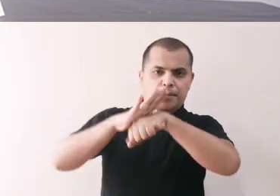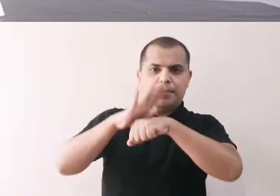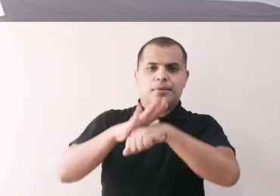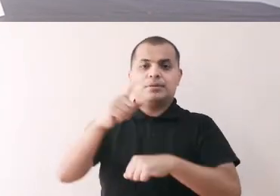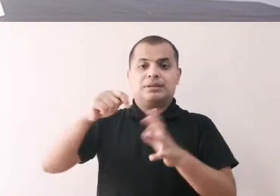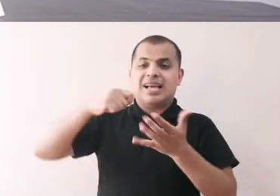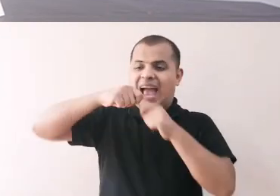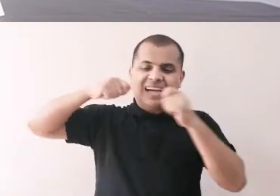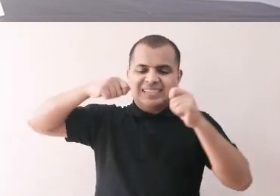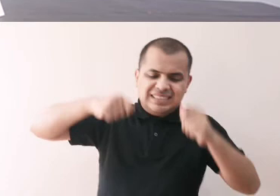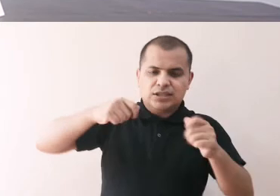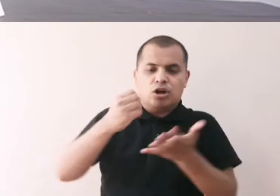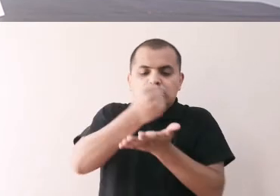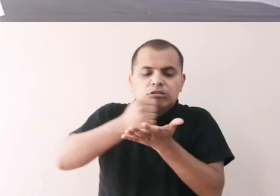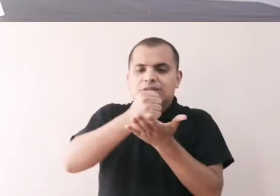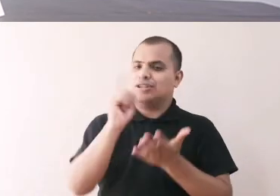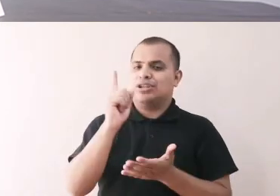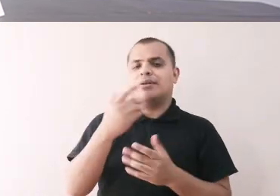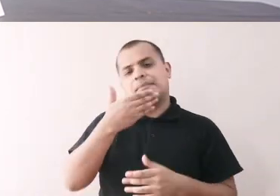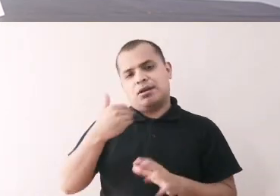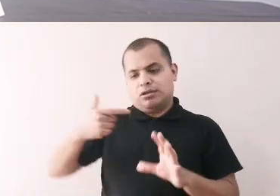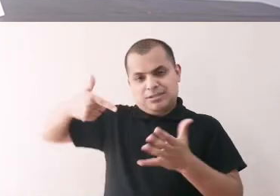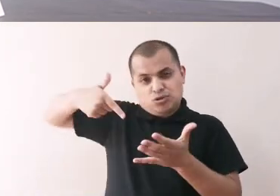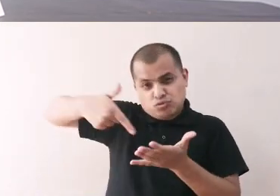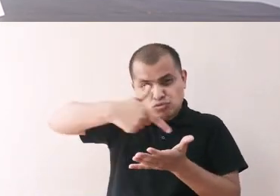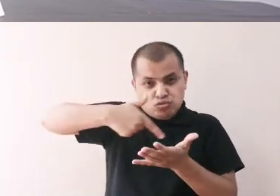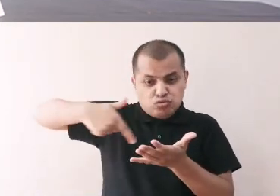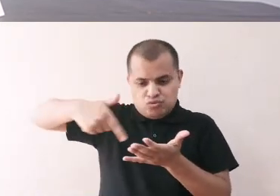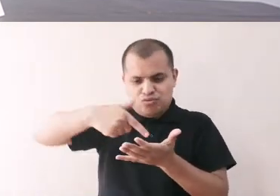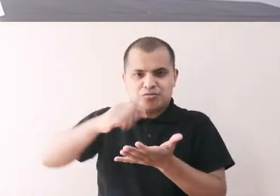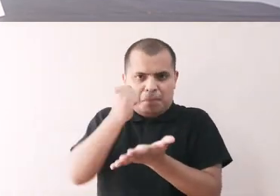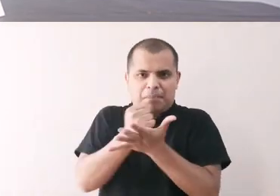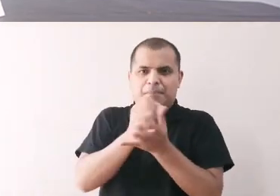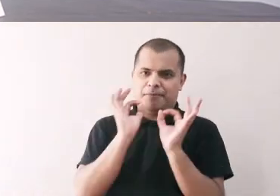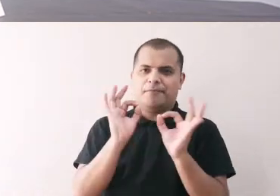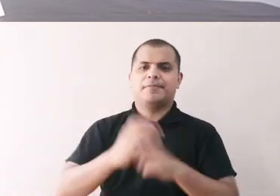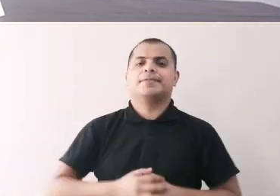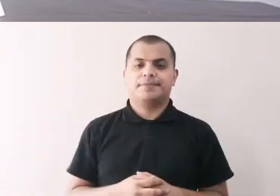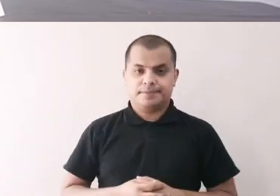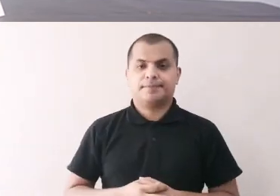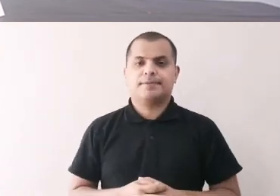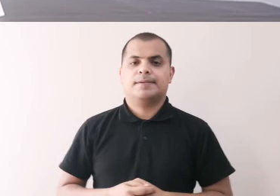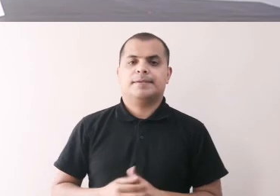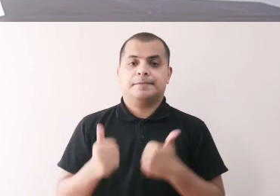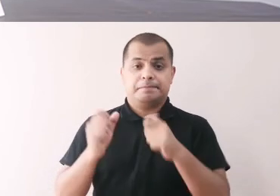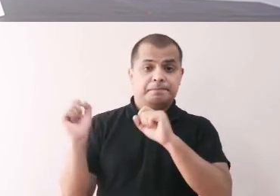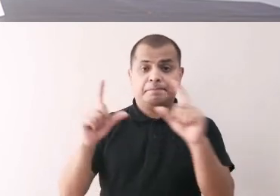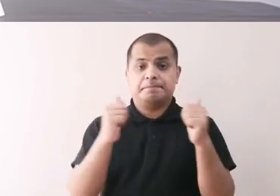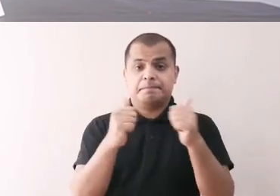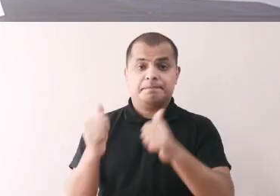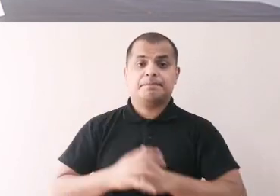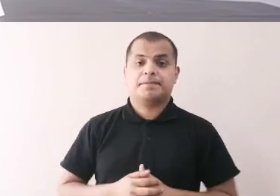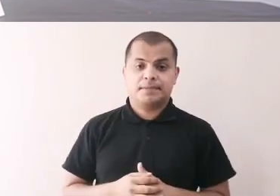podemos pegar ni con cinta ni con goma, chicos. Tiene que ser con silicona, ¿ok? Listo. Ahí